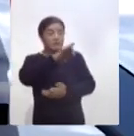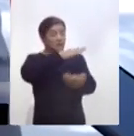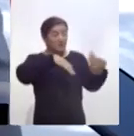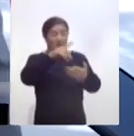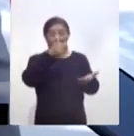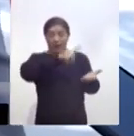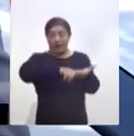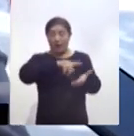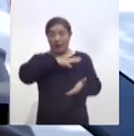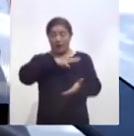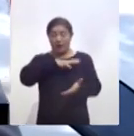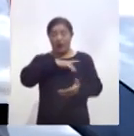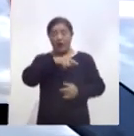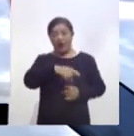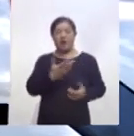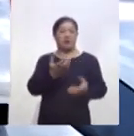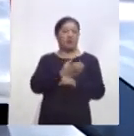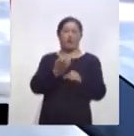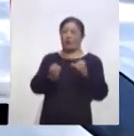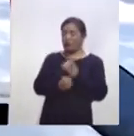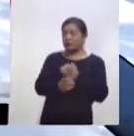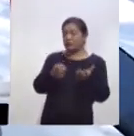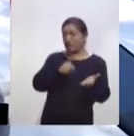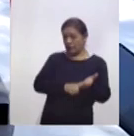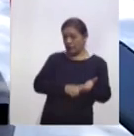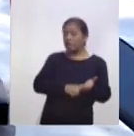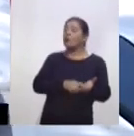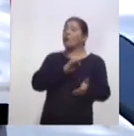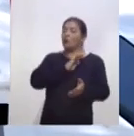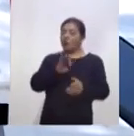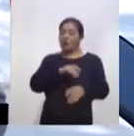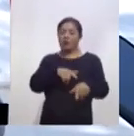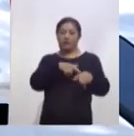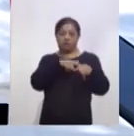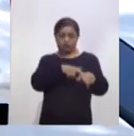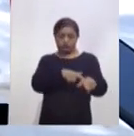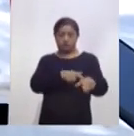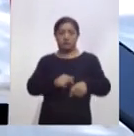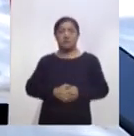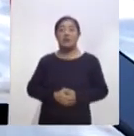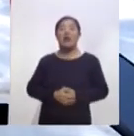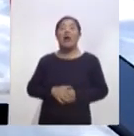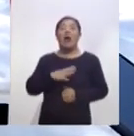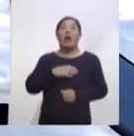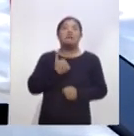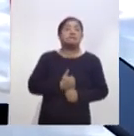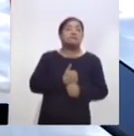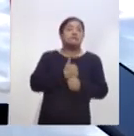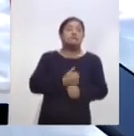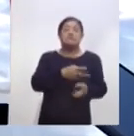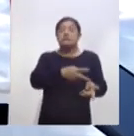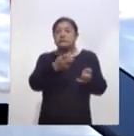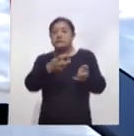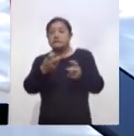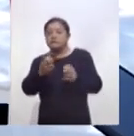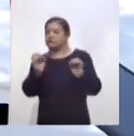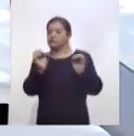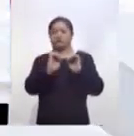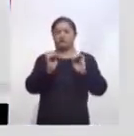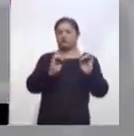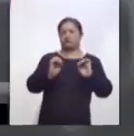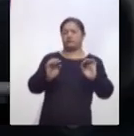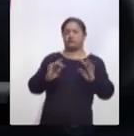en los materiales en las escuelas prevalezcan y no suframos ningún robo en ninguna de